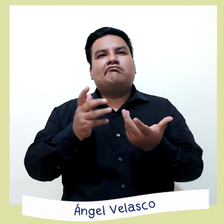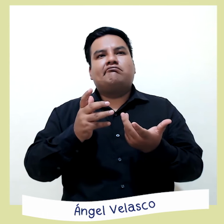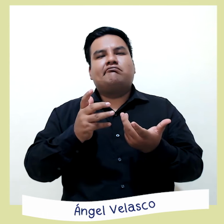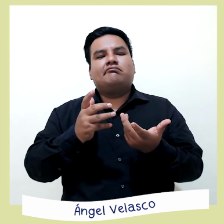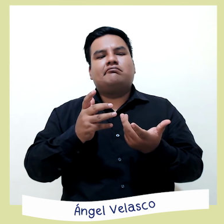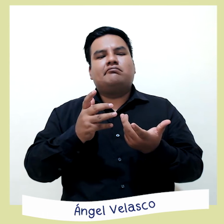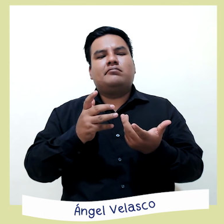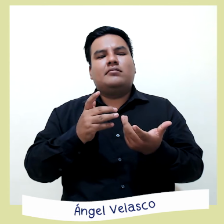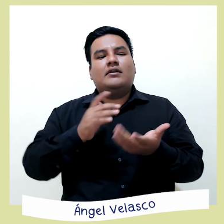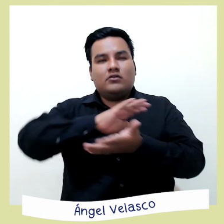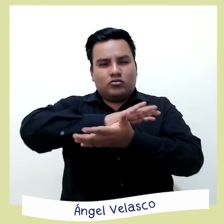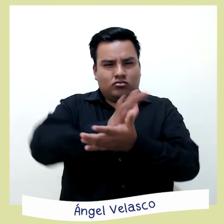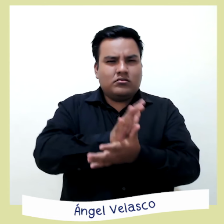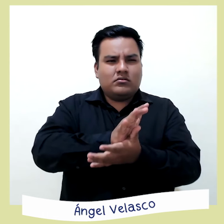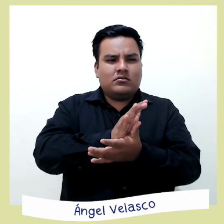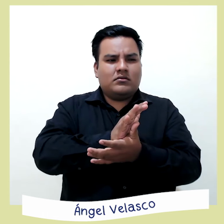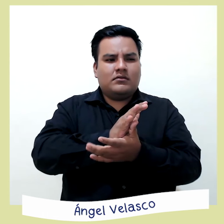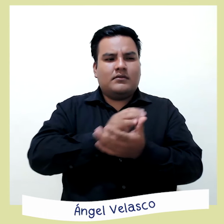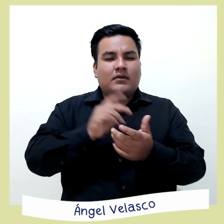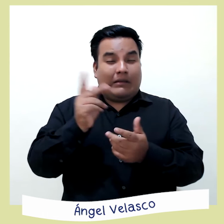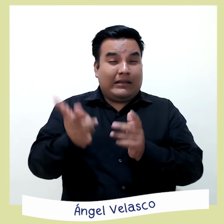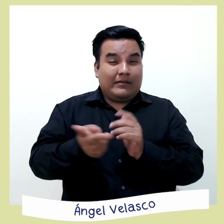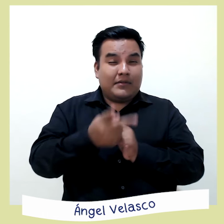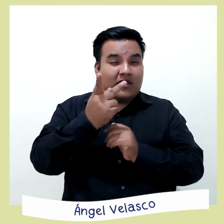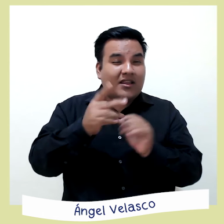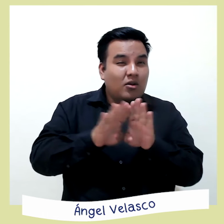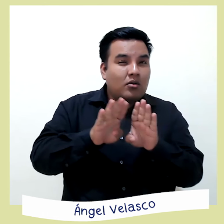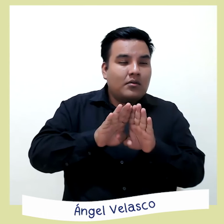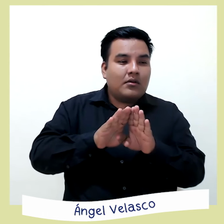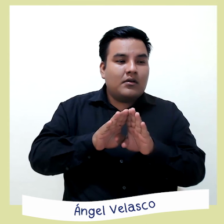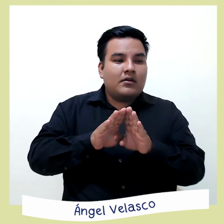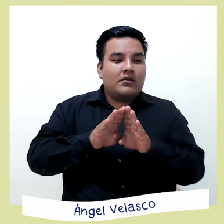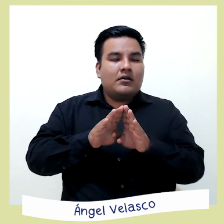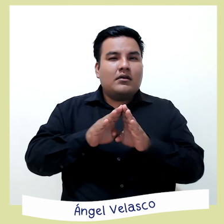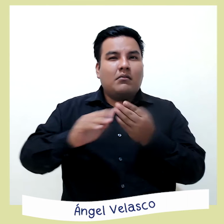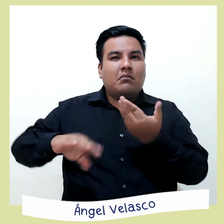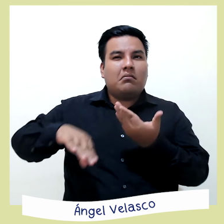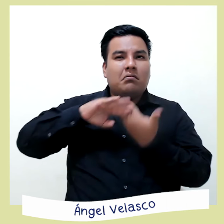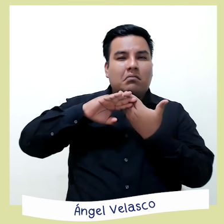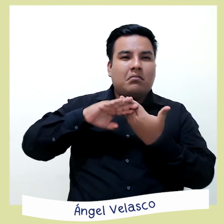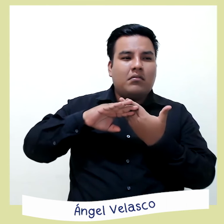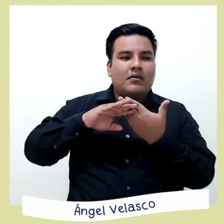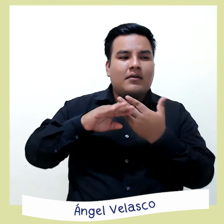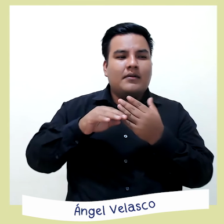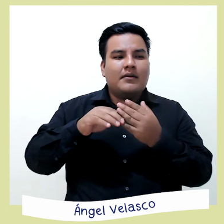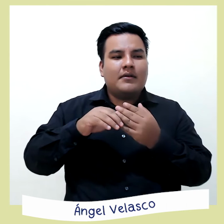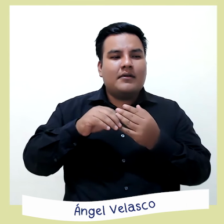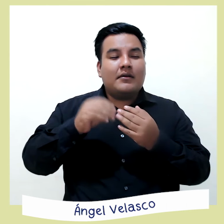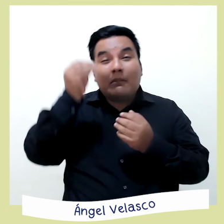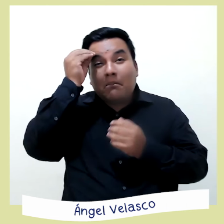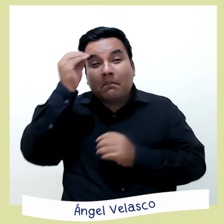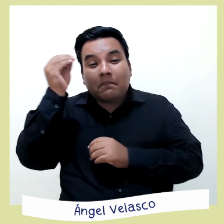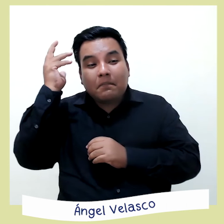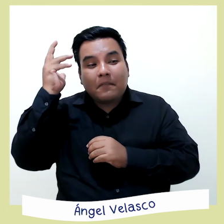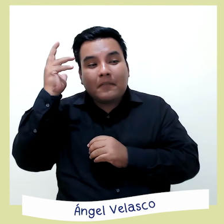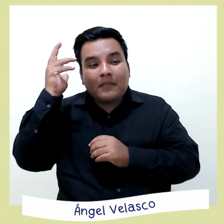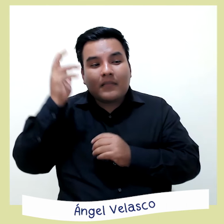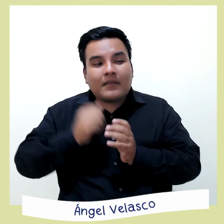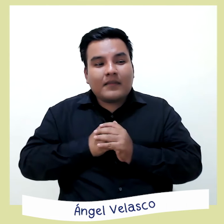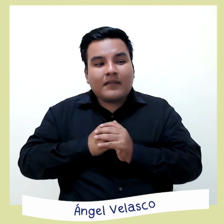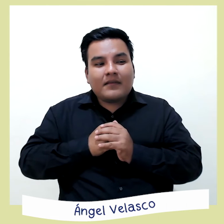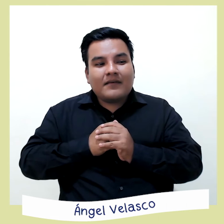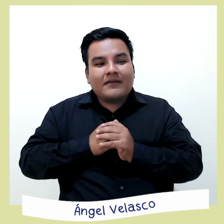mencionan de la orientación y la identidad sexual como formas de